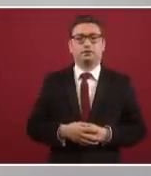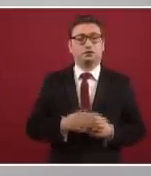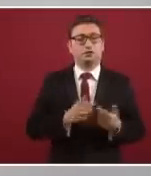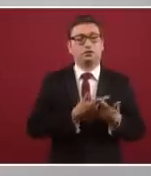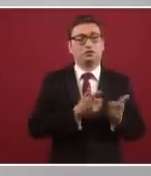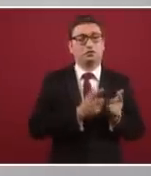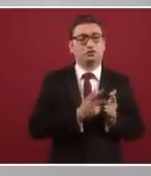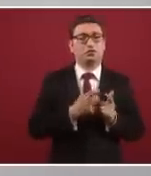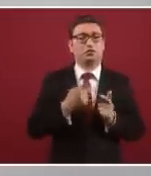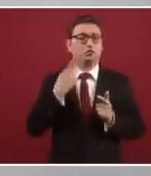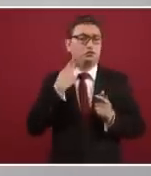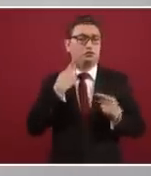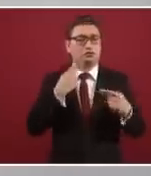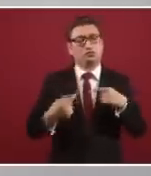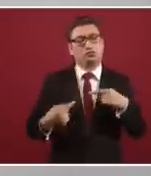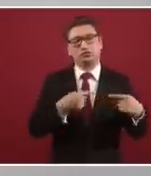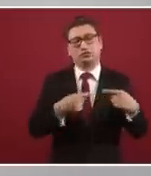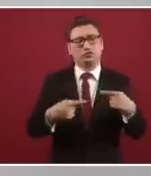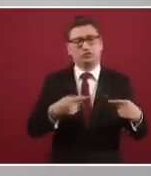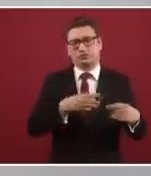adversarios, los conservadores,